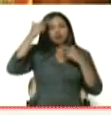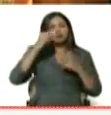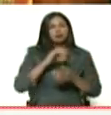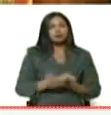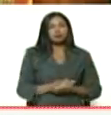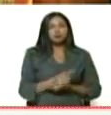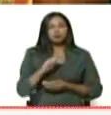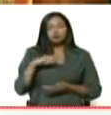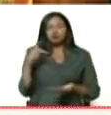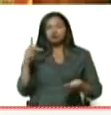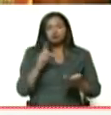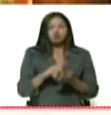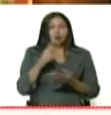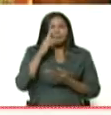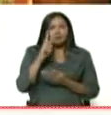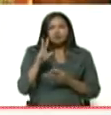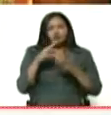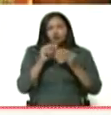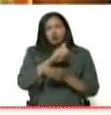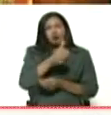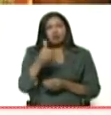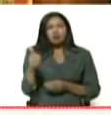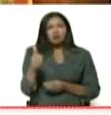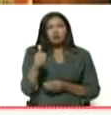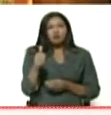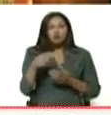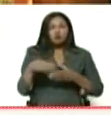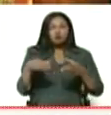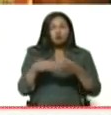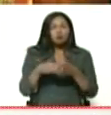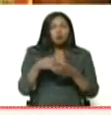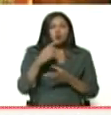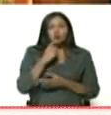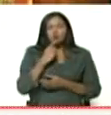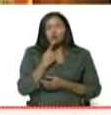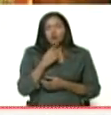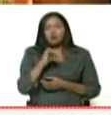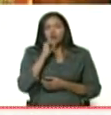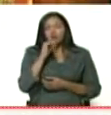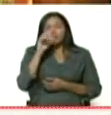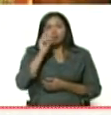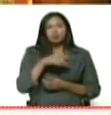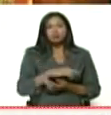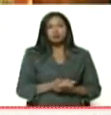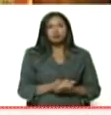Hemos estado viendo todo. El general en jefe Padrino informó